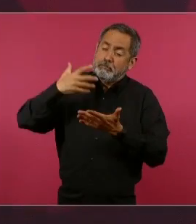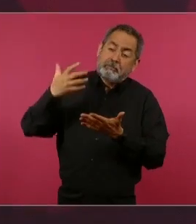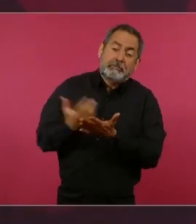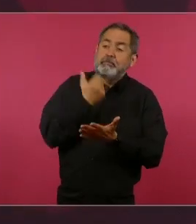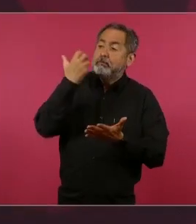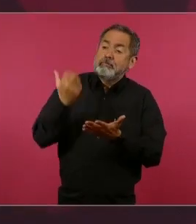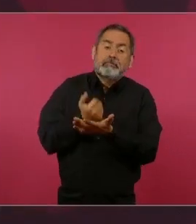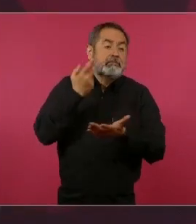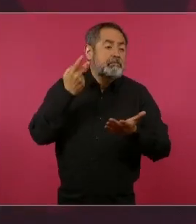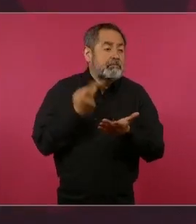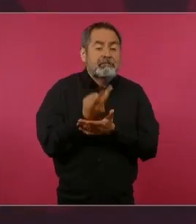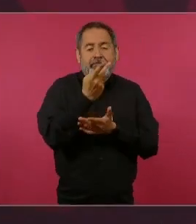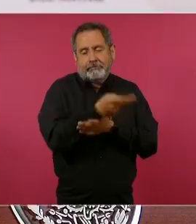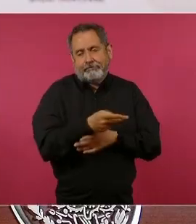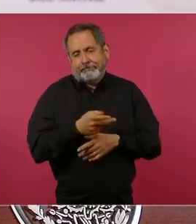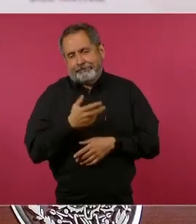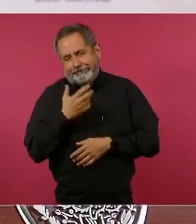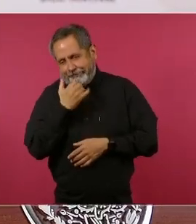periodista